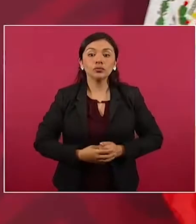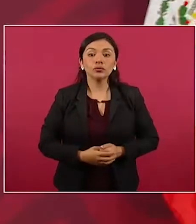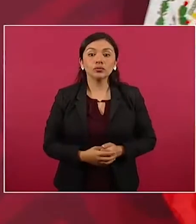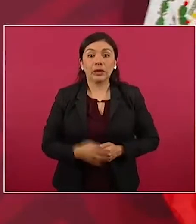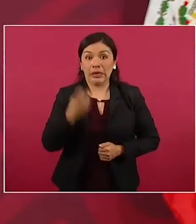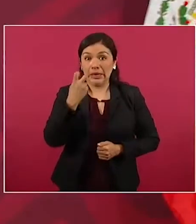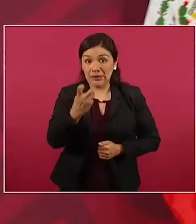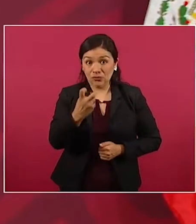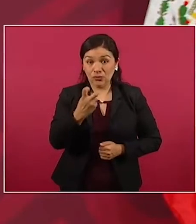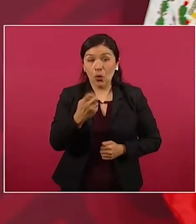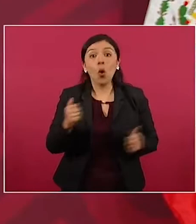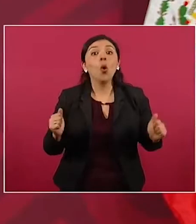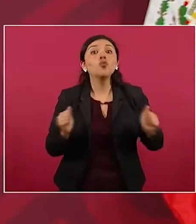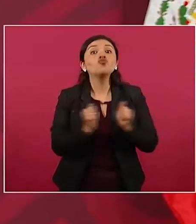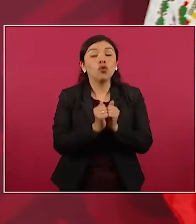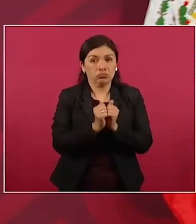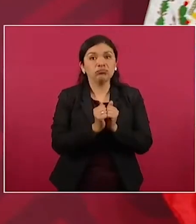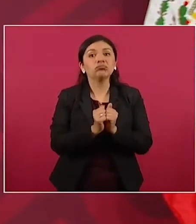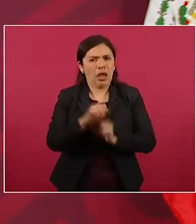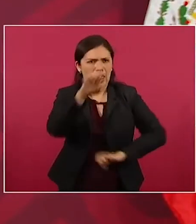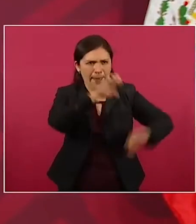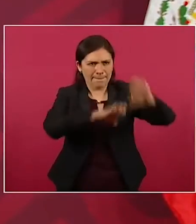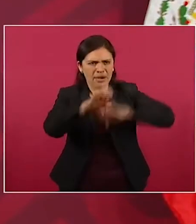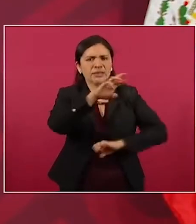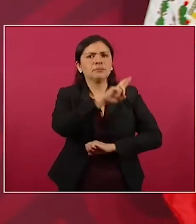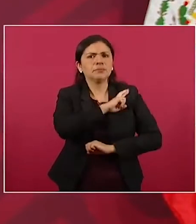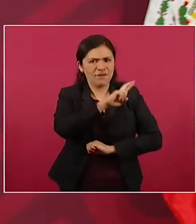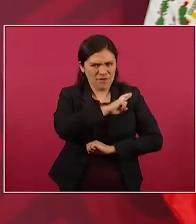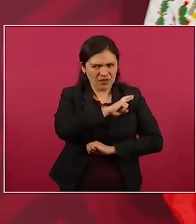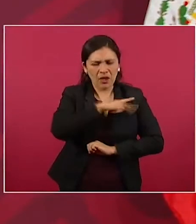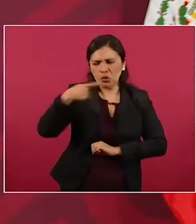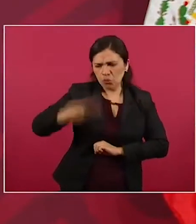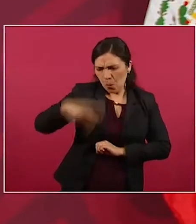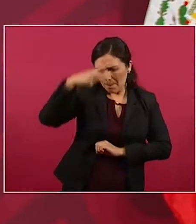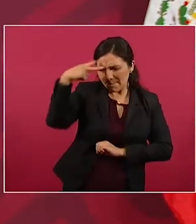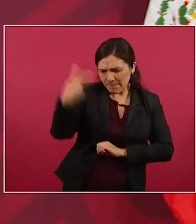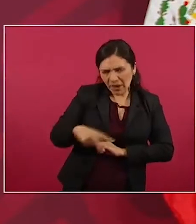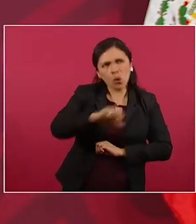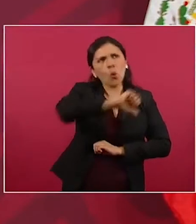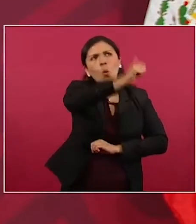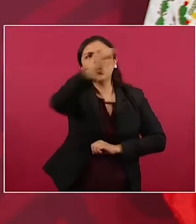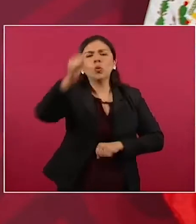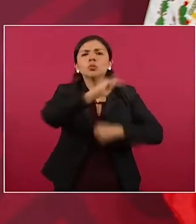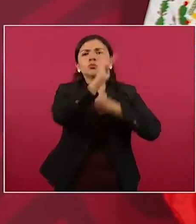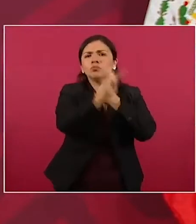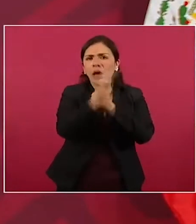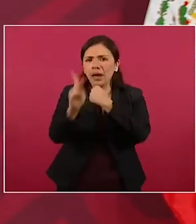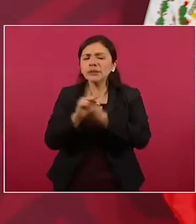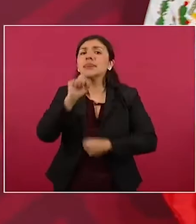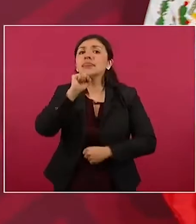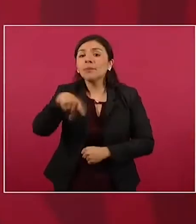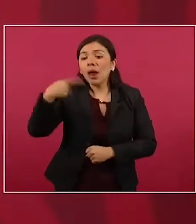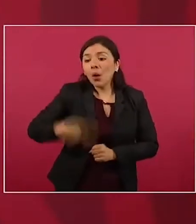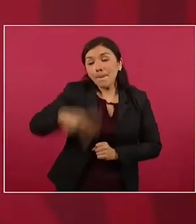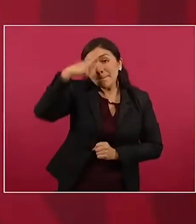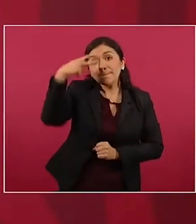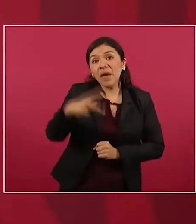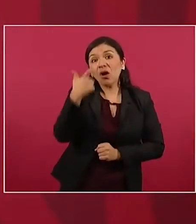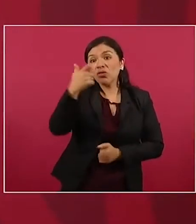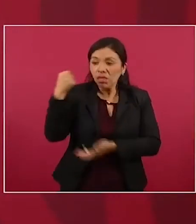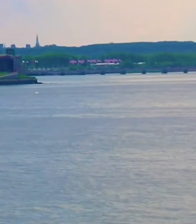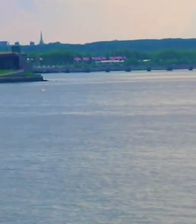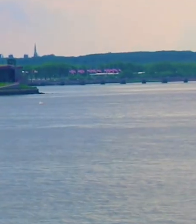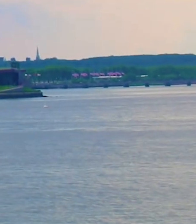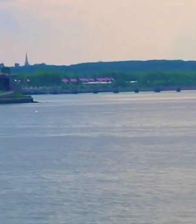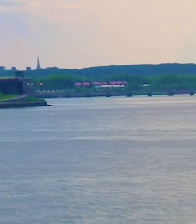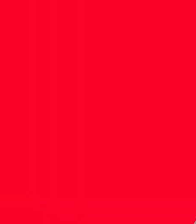la participación del sector privado, nacional, extranjero, y con la inversión pública, que es muy importante.